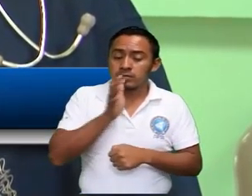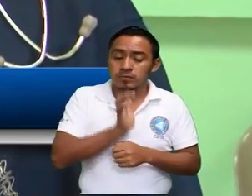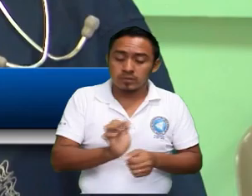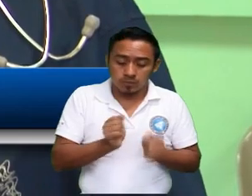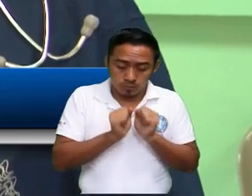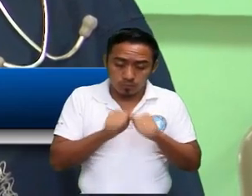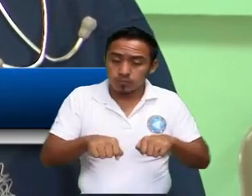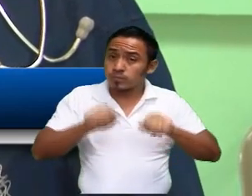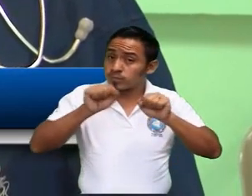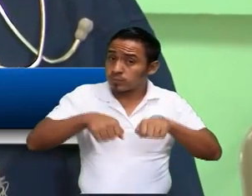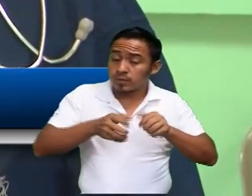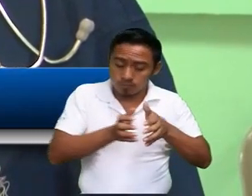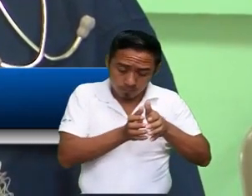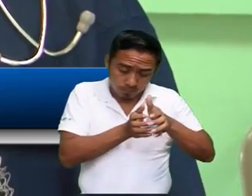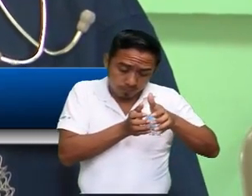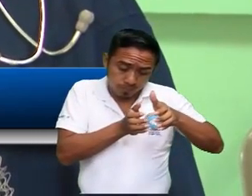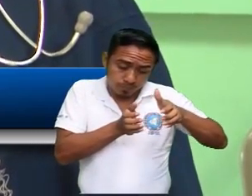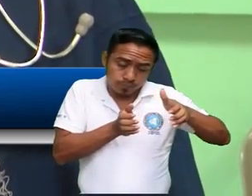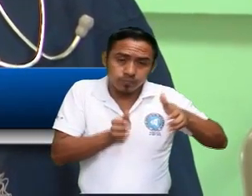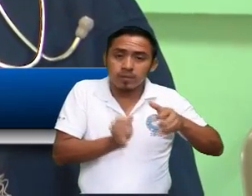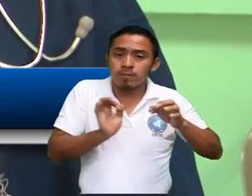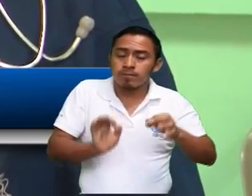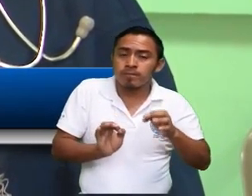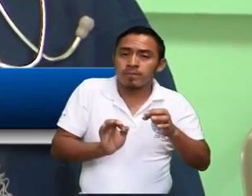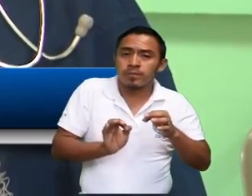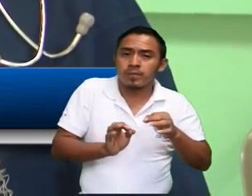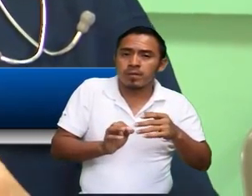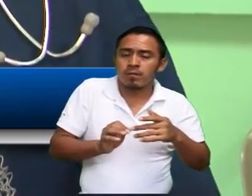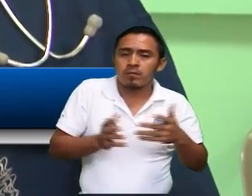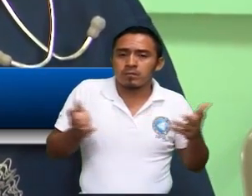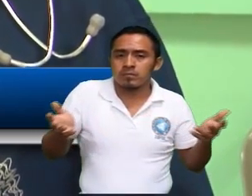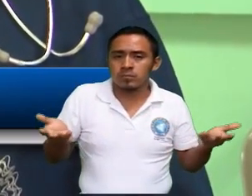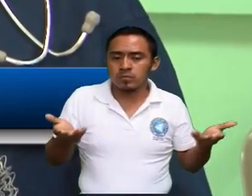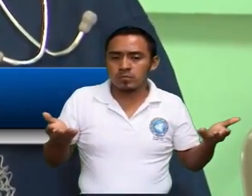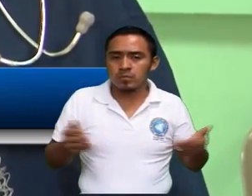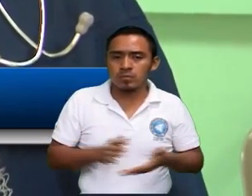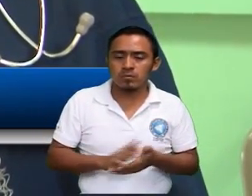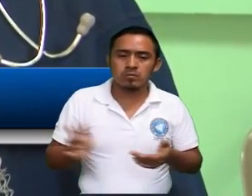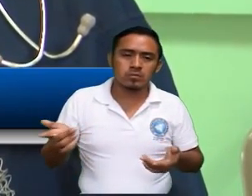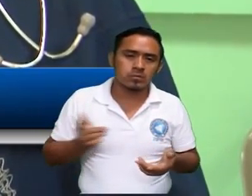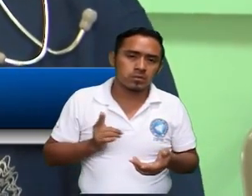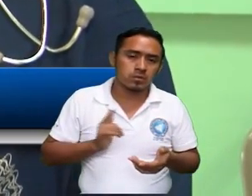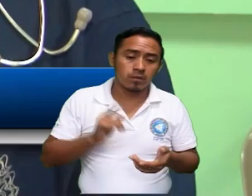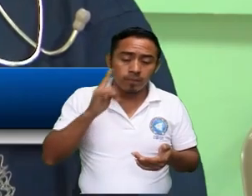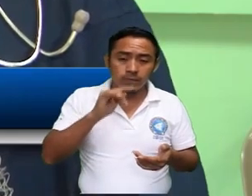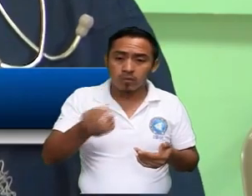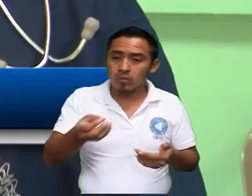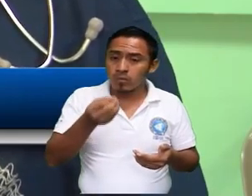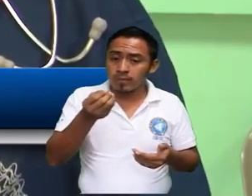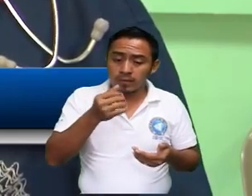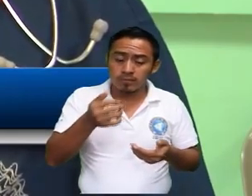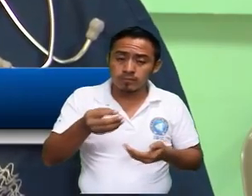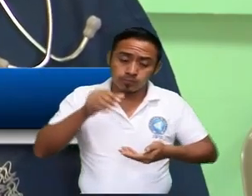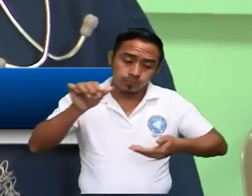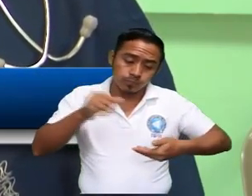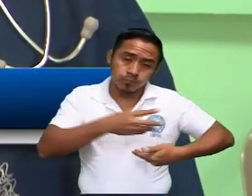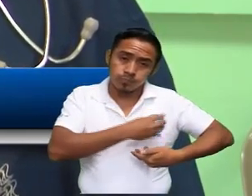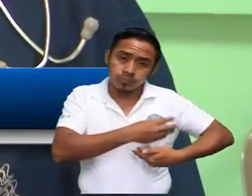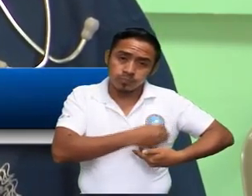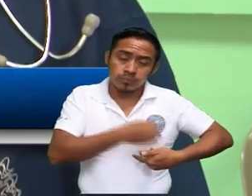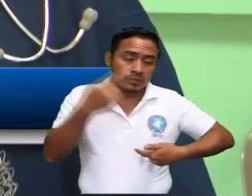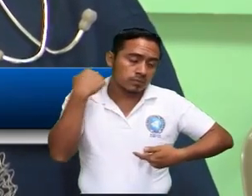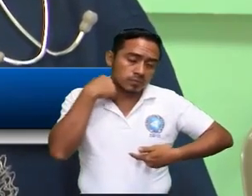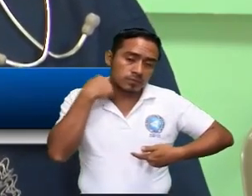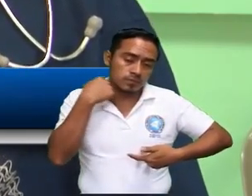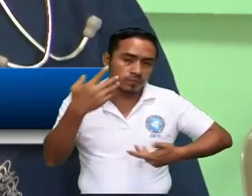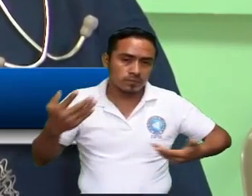crezca, vaya desarrollando desde el punto de vista de maduración, tiene que ver con la nutrición del bebé, que tiene que ser a expensas de la leche